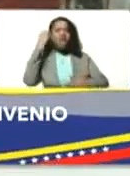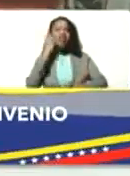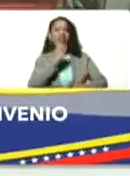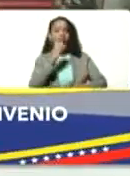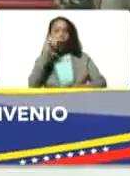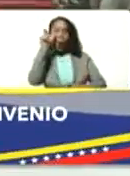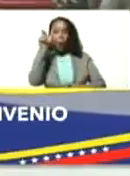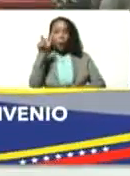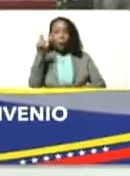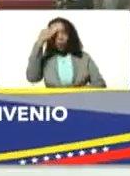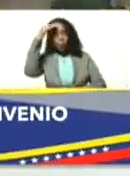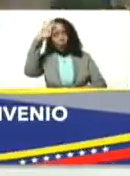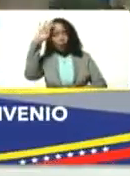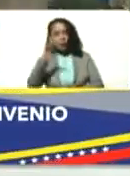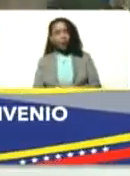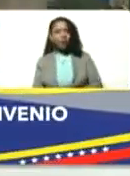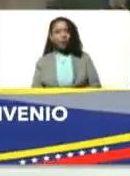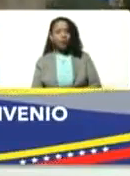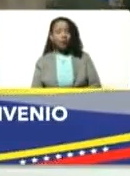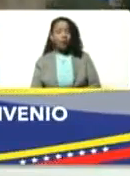Ruz. Y bueno,